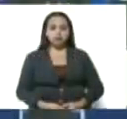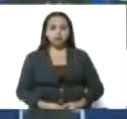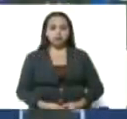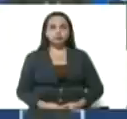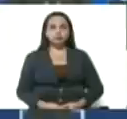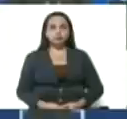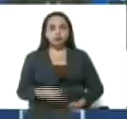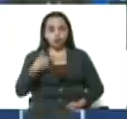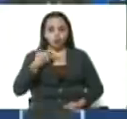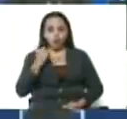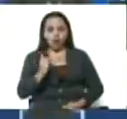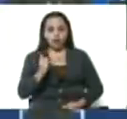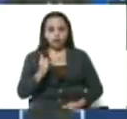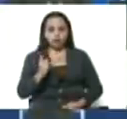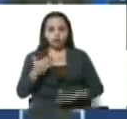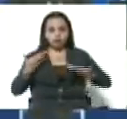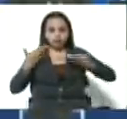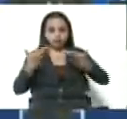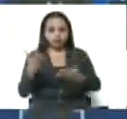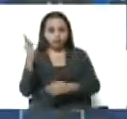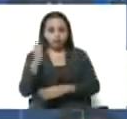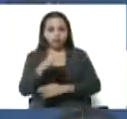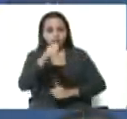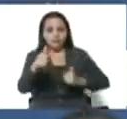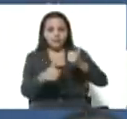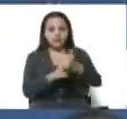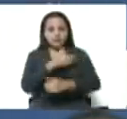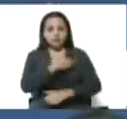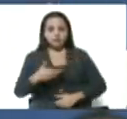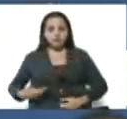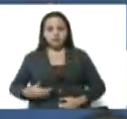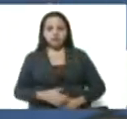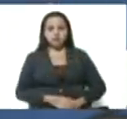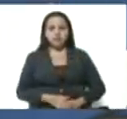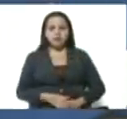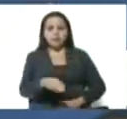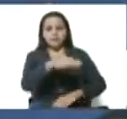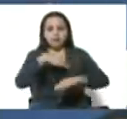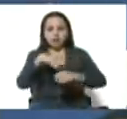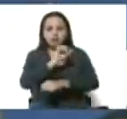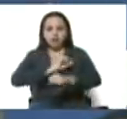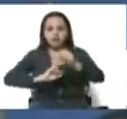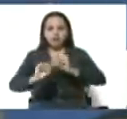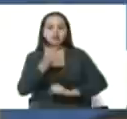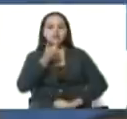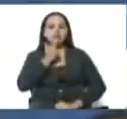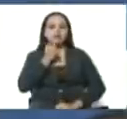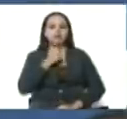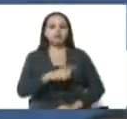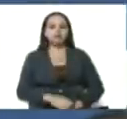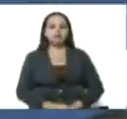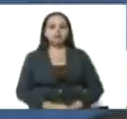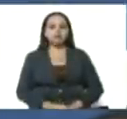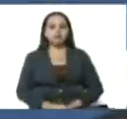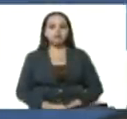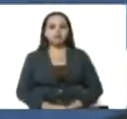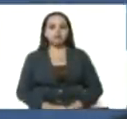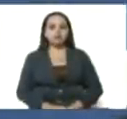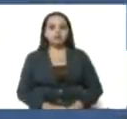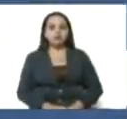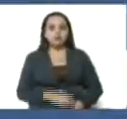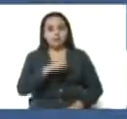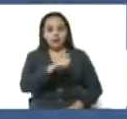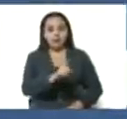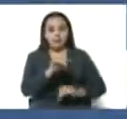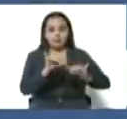le he dado la orden al vicepresidente de soberanía política y ministro de la defensa vladimir padrino lópez para que él